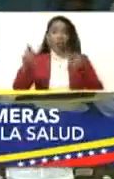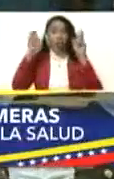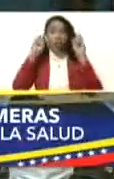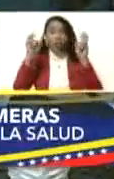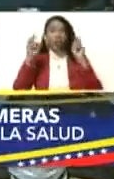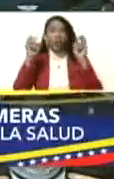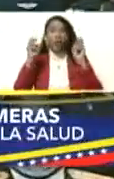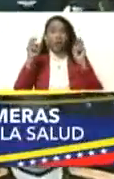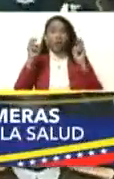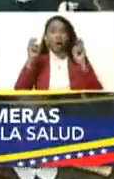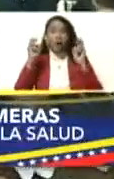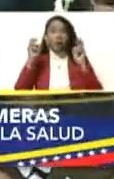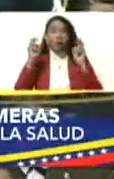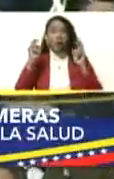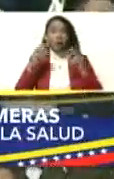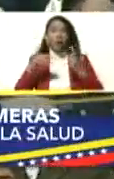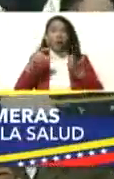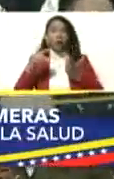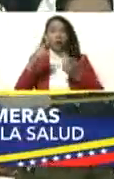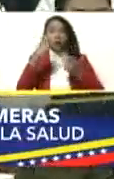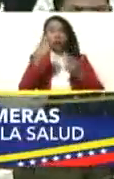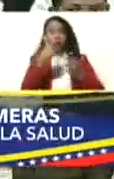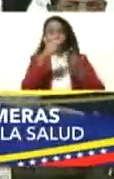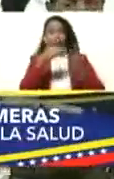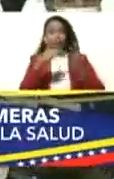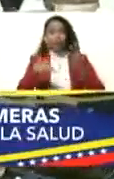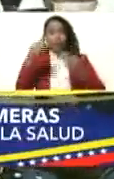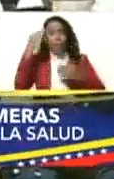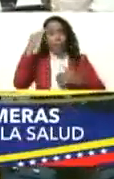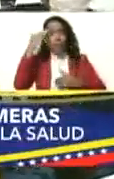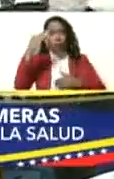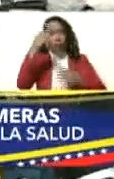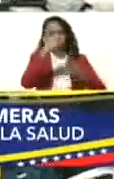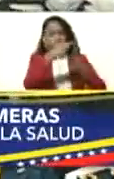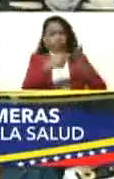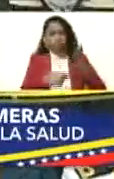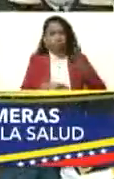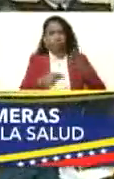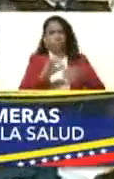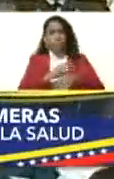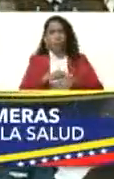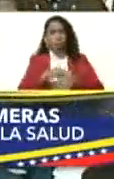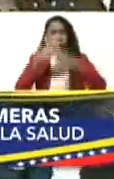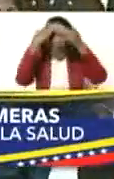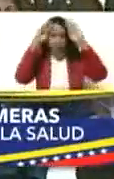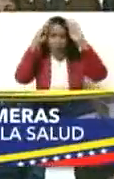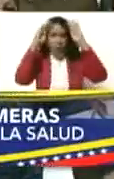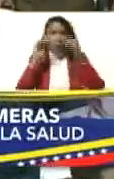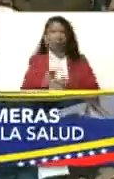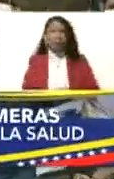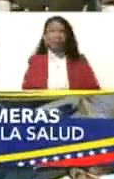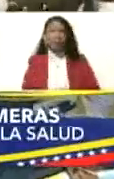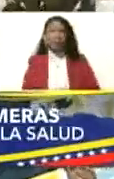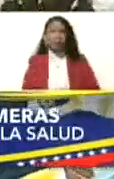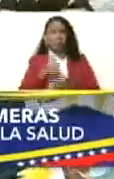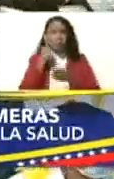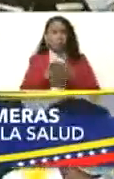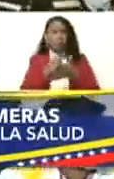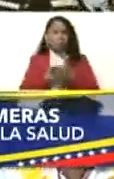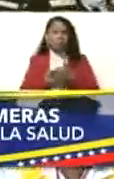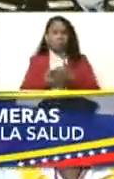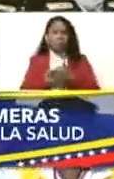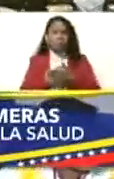Tenientes de fragata, de corbeta, primeros tenientes, tenientes, médicos y enfermeras, combatientes,